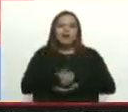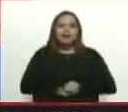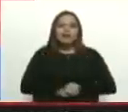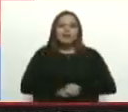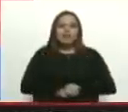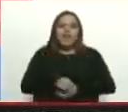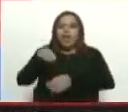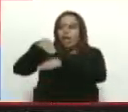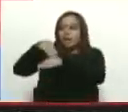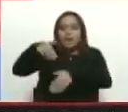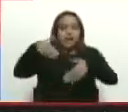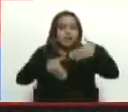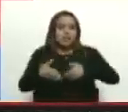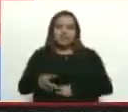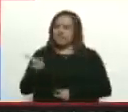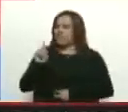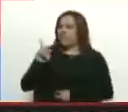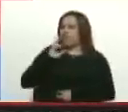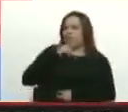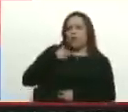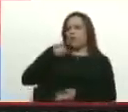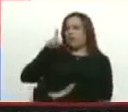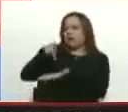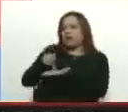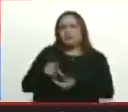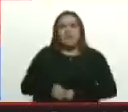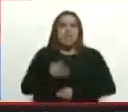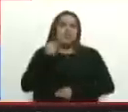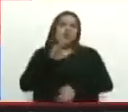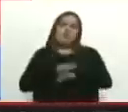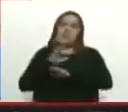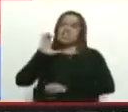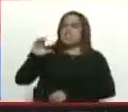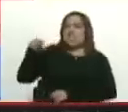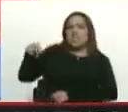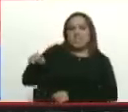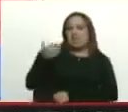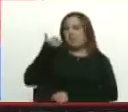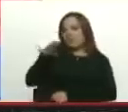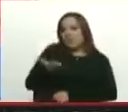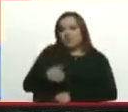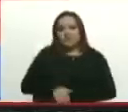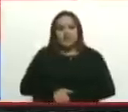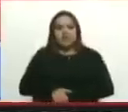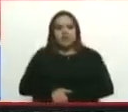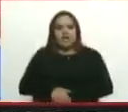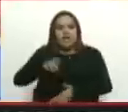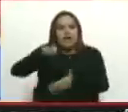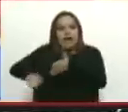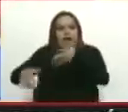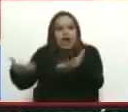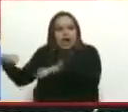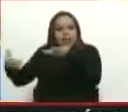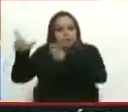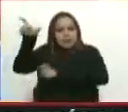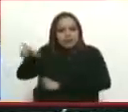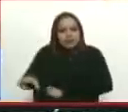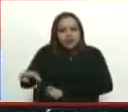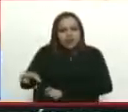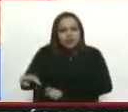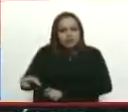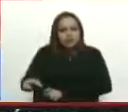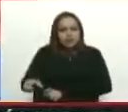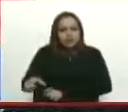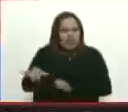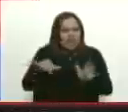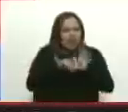Llamaban a elecciones, no vamos a participar. No, porque el CNE no sé qué cosa. Quemaron vivas a personas, ahorita se cumplieron